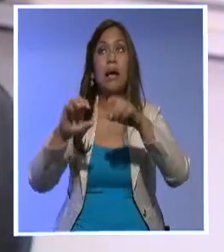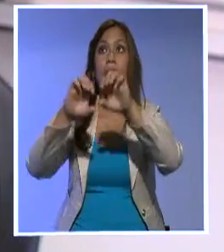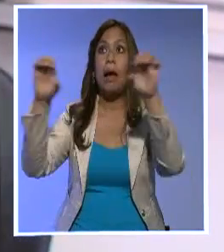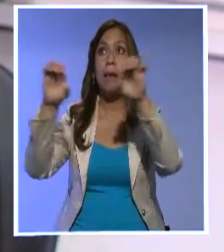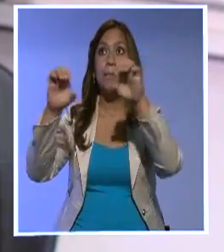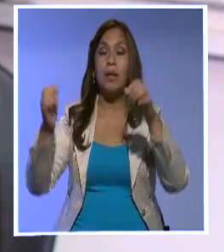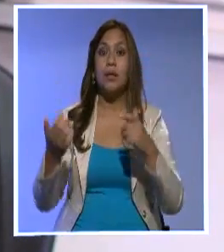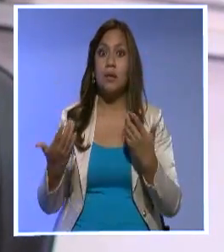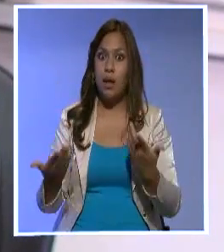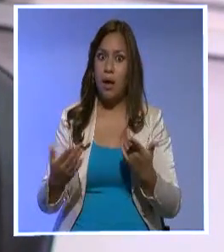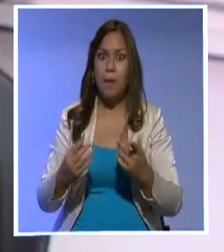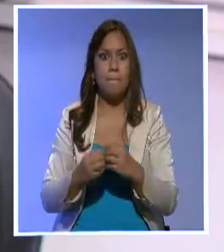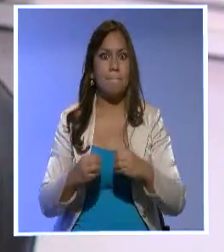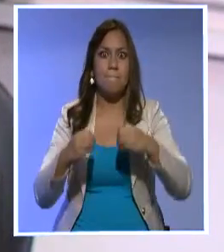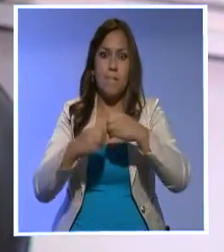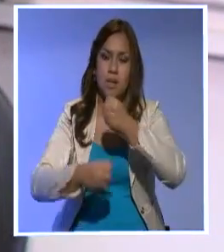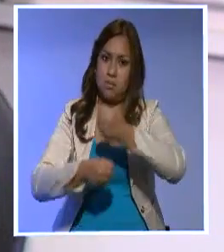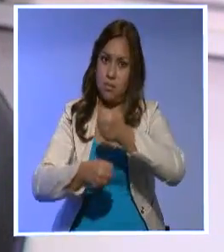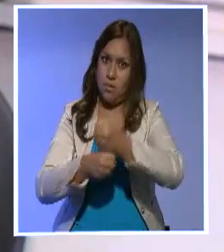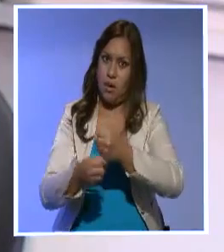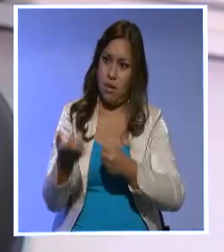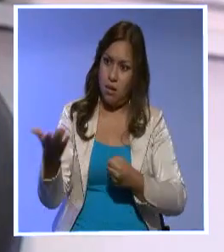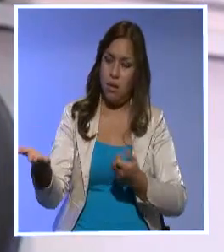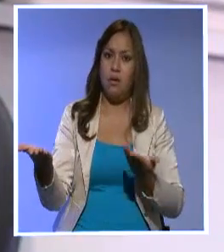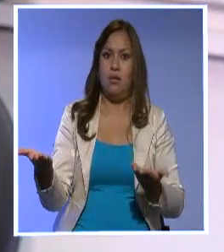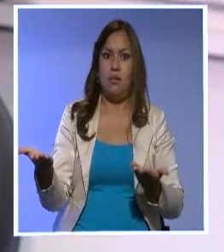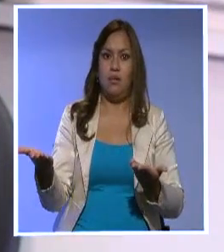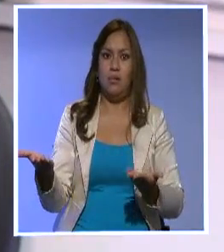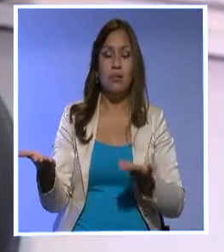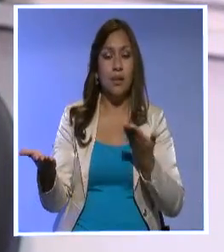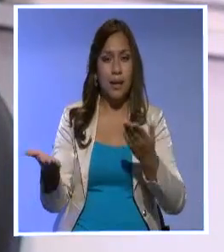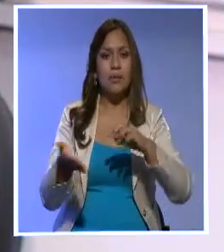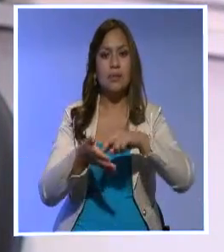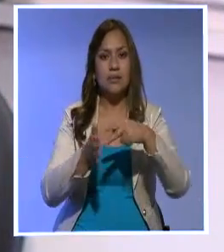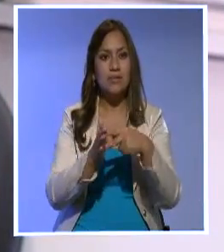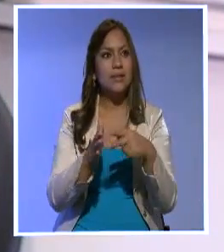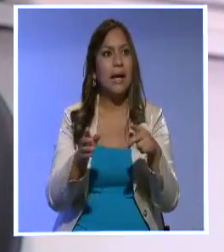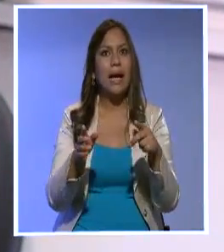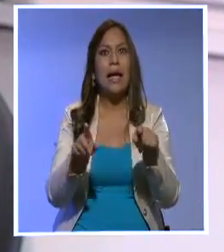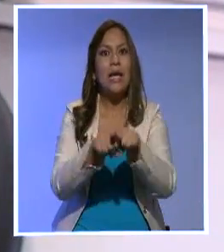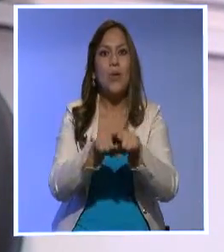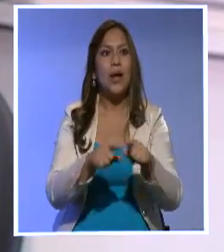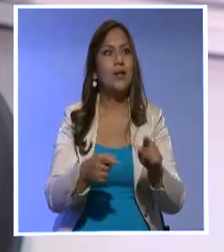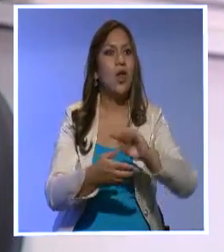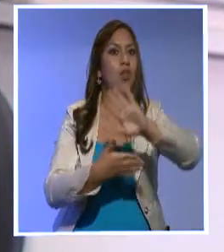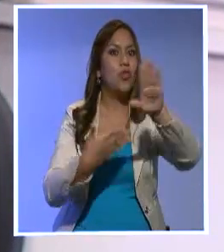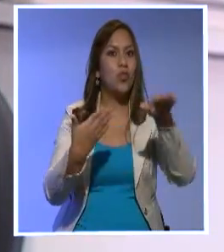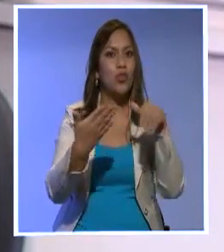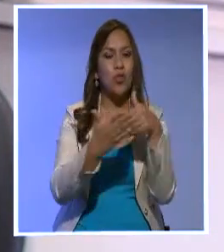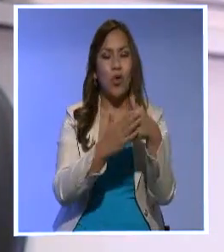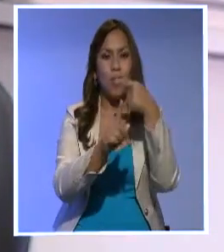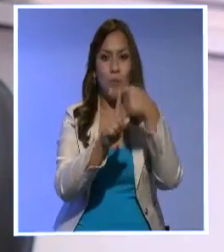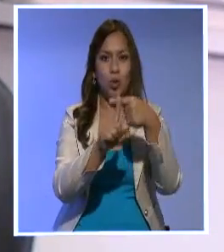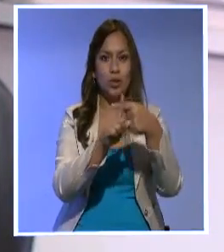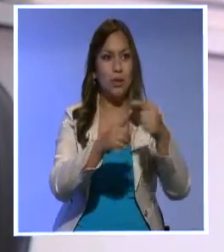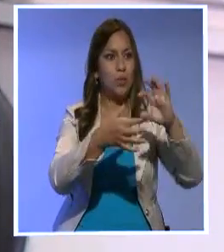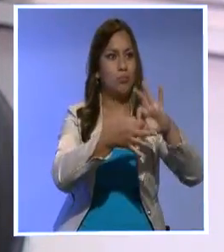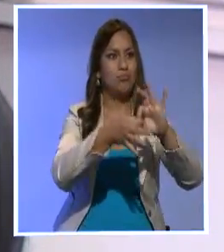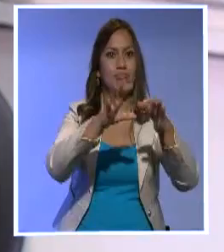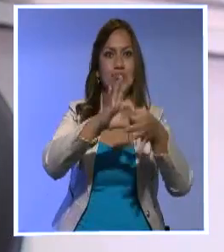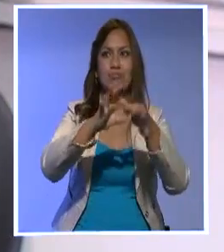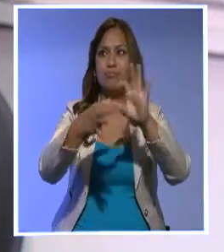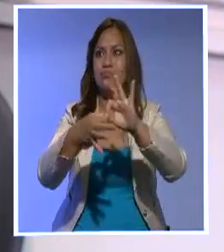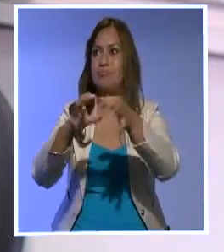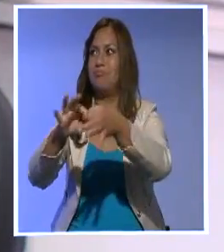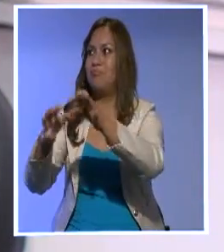entonces hay que ver realmente cómo a través de estas iniciativas se generan cadenas de valor que benefician a todos y de pronto ese día de